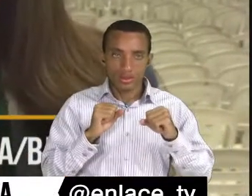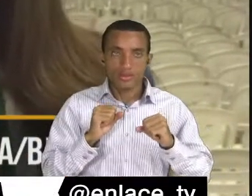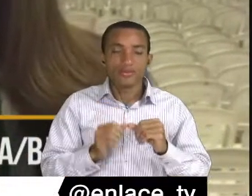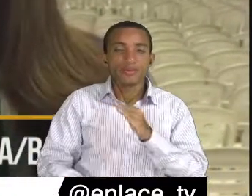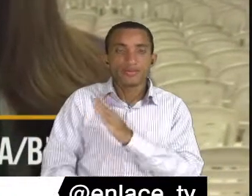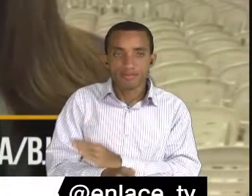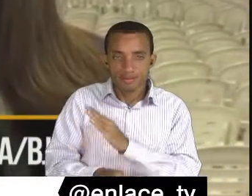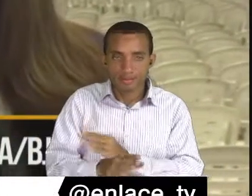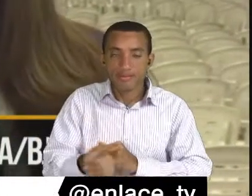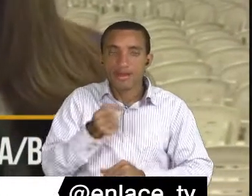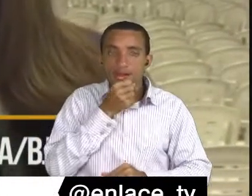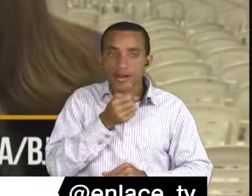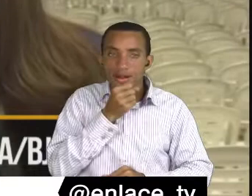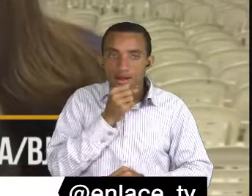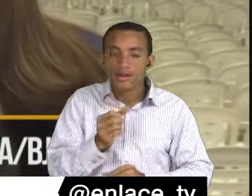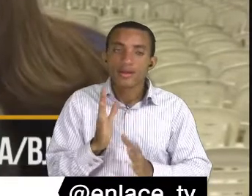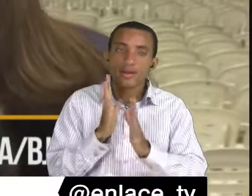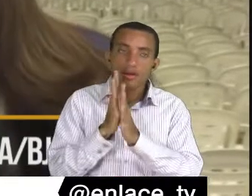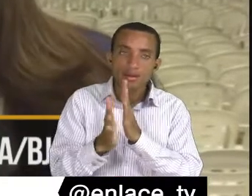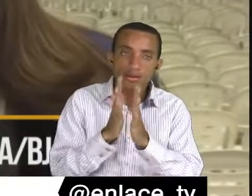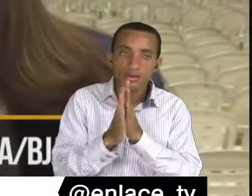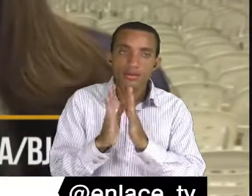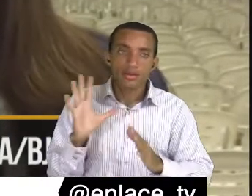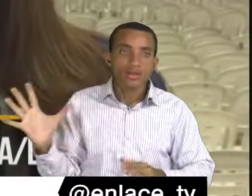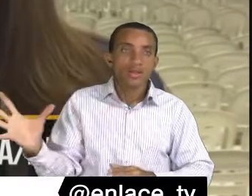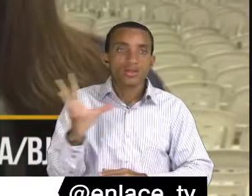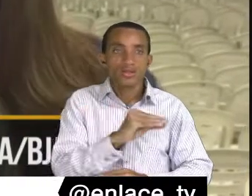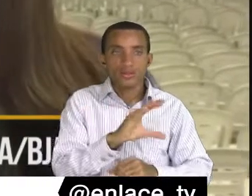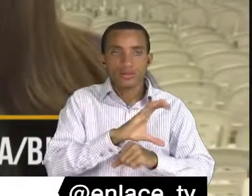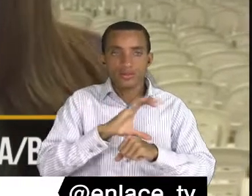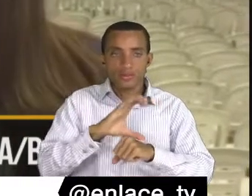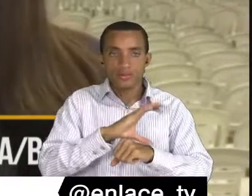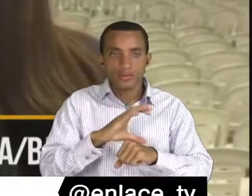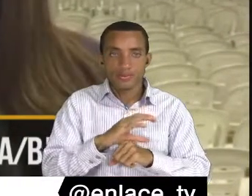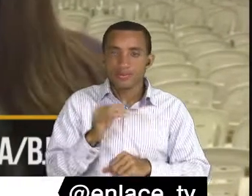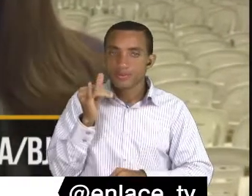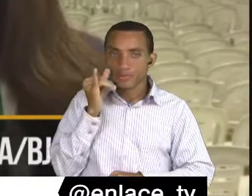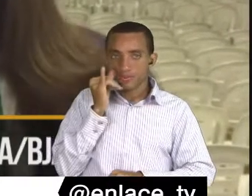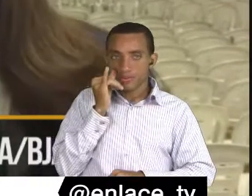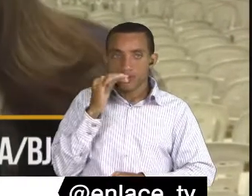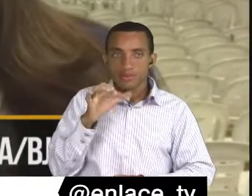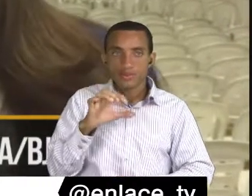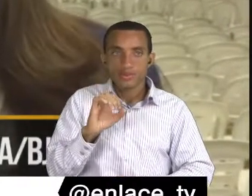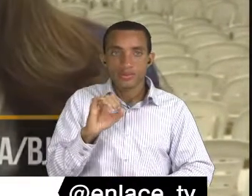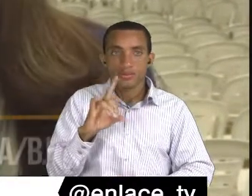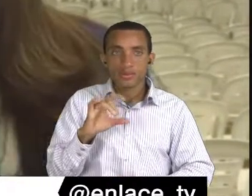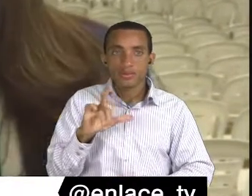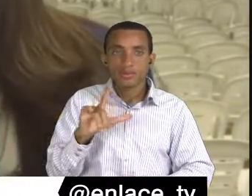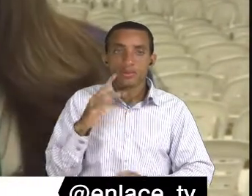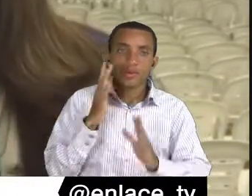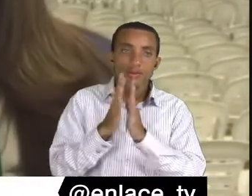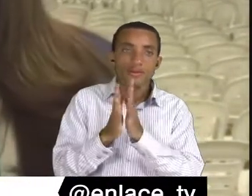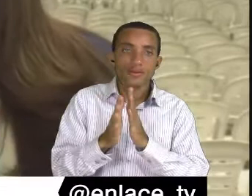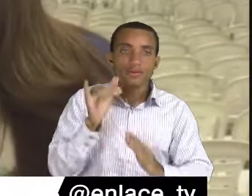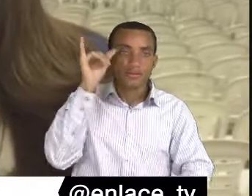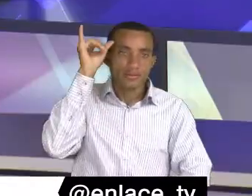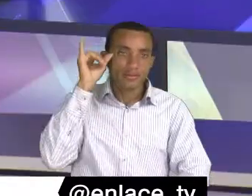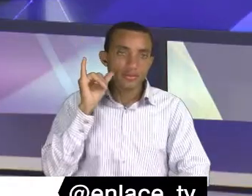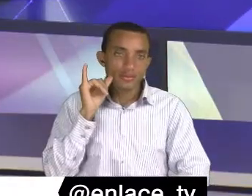periodistas de Barranca Bermeja informando para toda nuestra ciudad. Con la cámara de Paul Alzate, informó para ustedes Yanit Rueda.